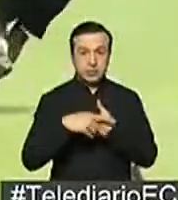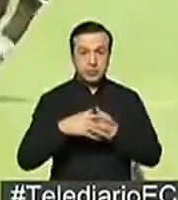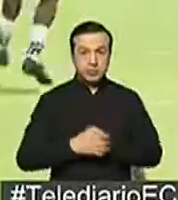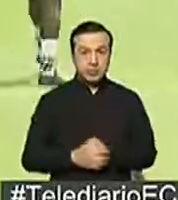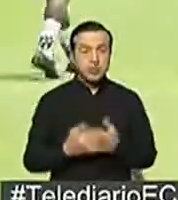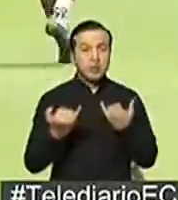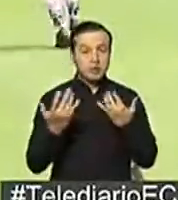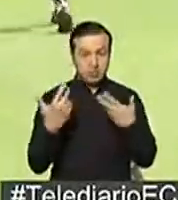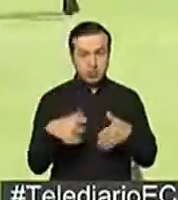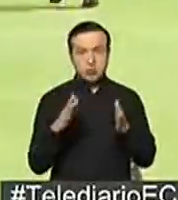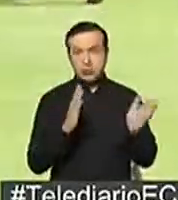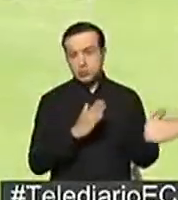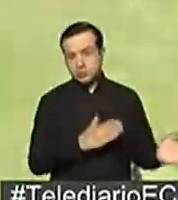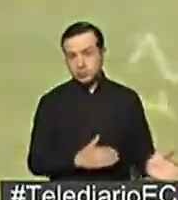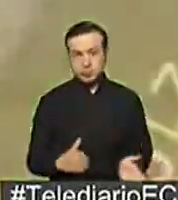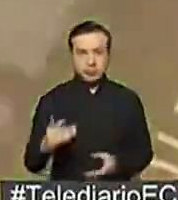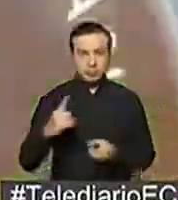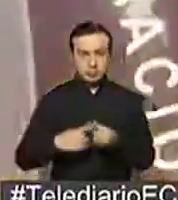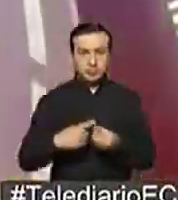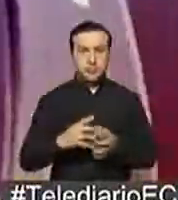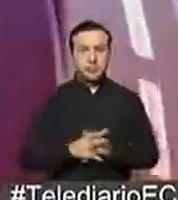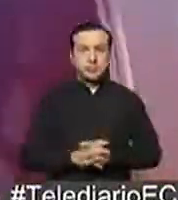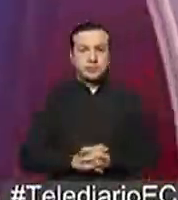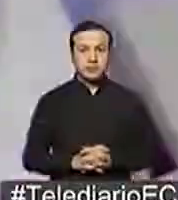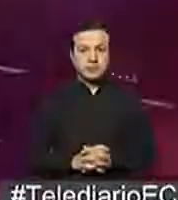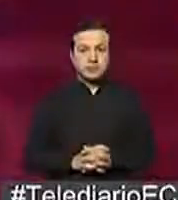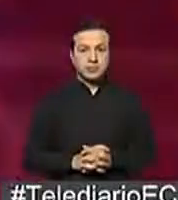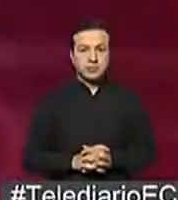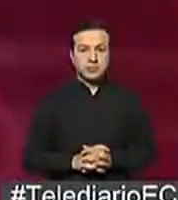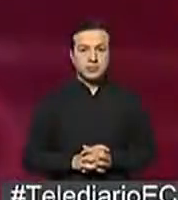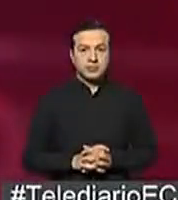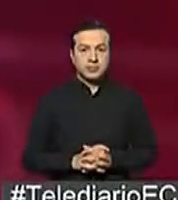tiene programado partir desde Quito.